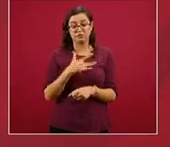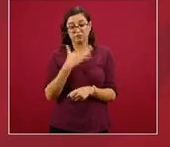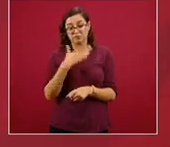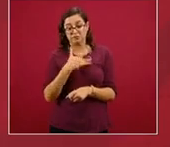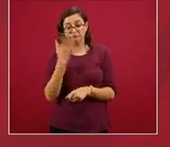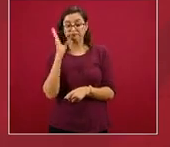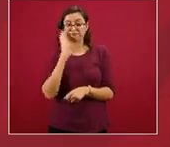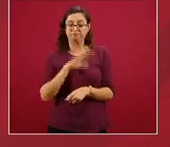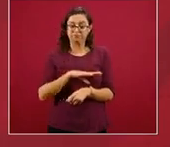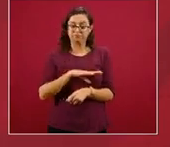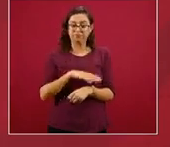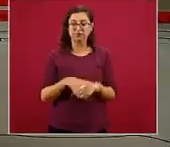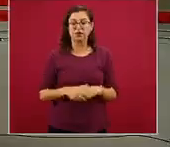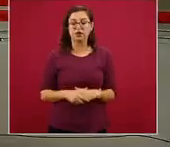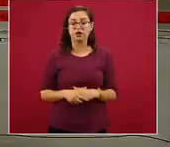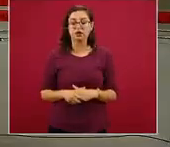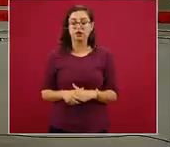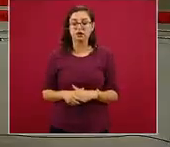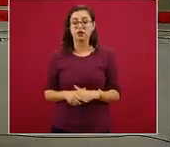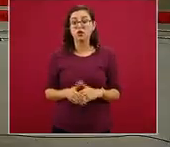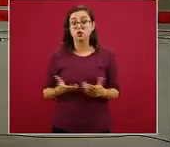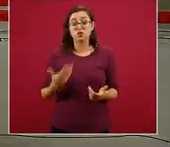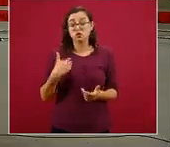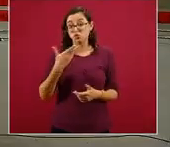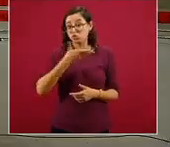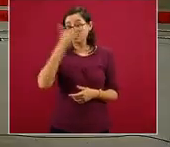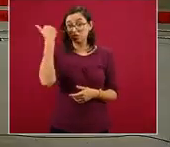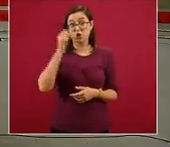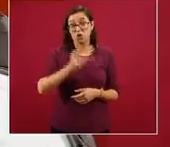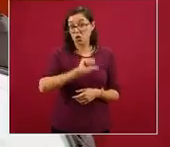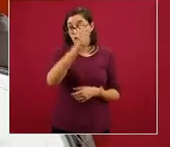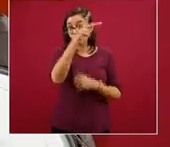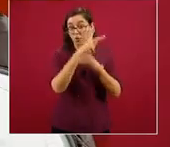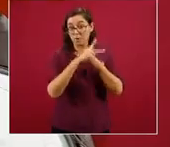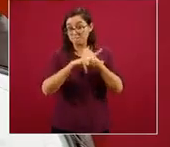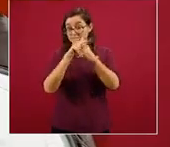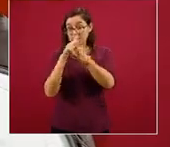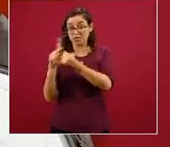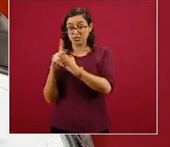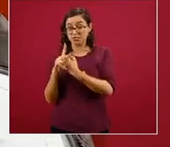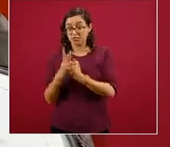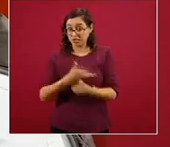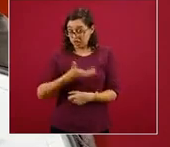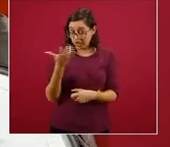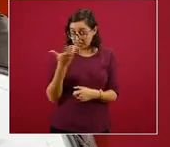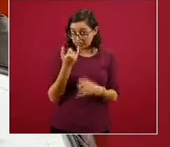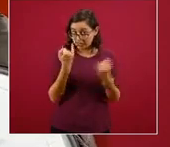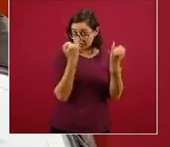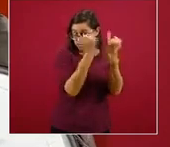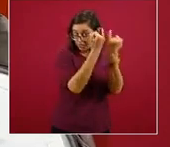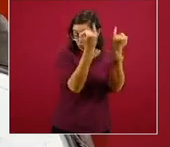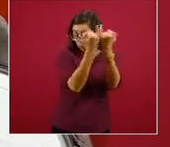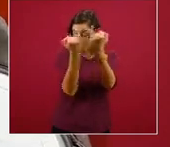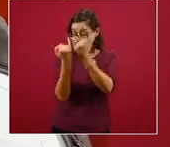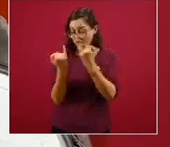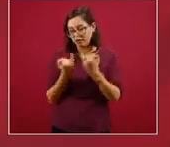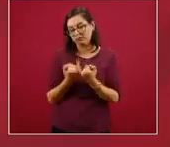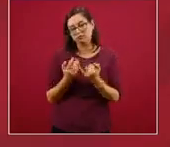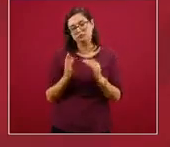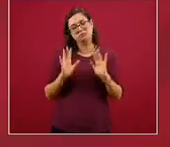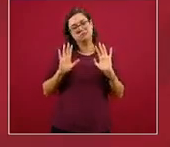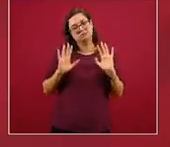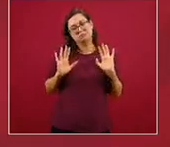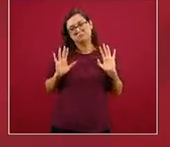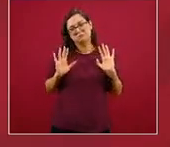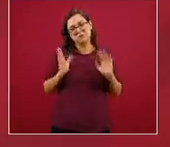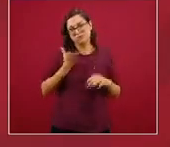casos sospechosos. Desconozco si este mismo lineamiento o este mismo enfoque de vigilancia, por ejemplo, ocurre